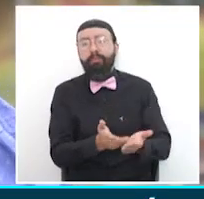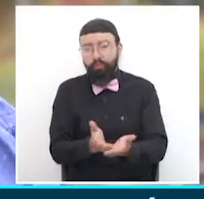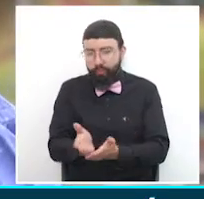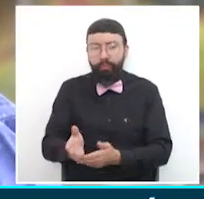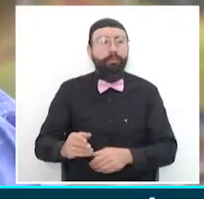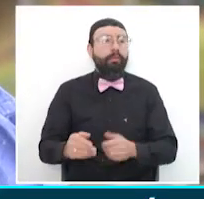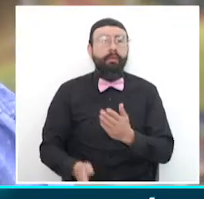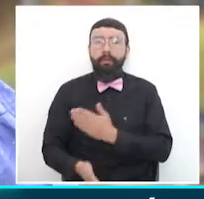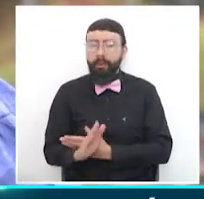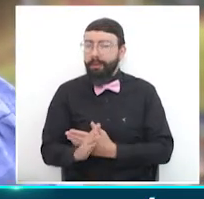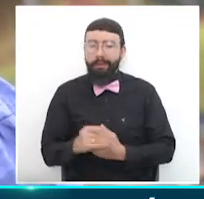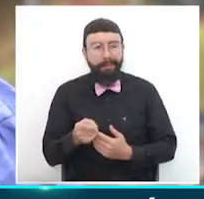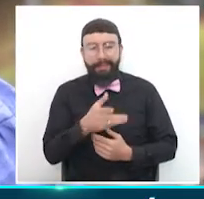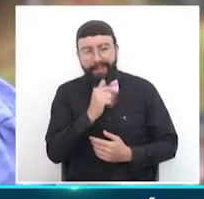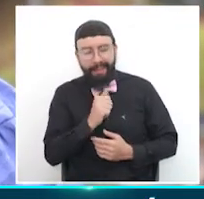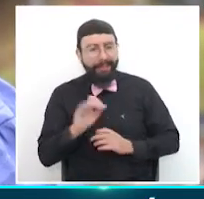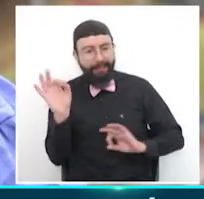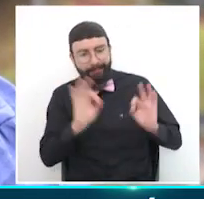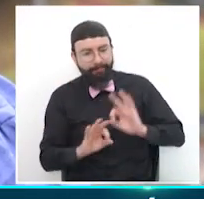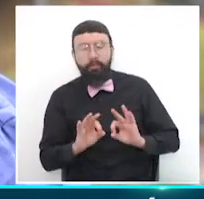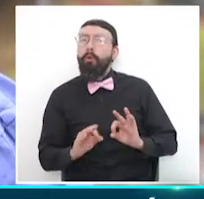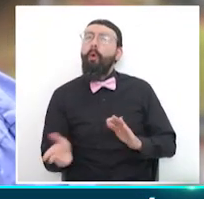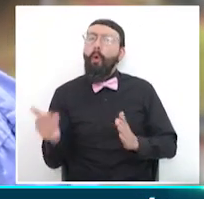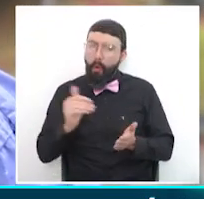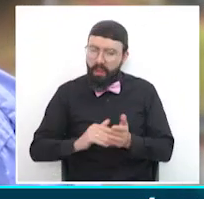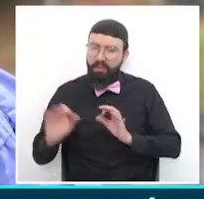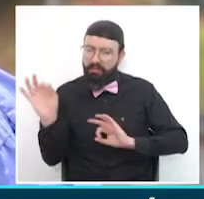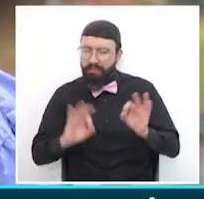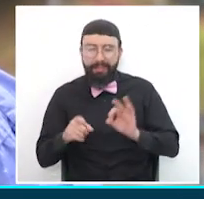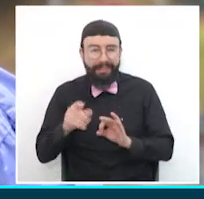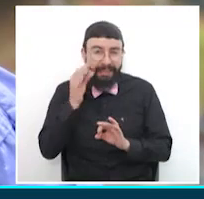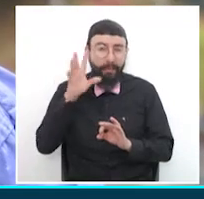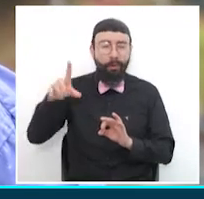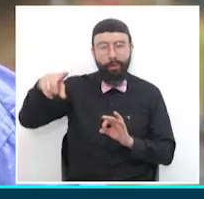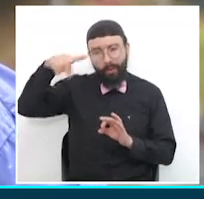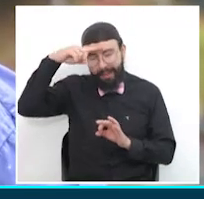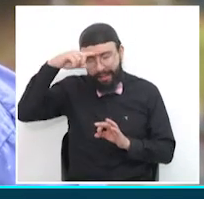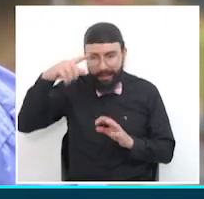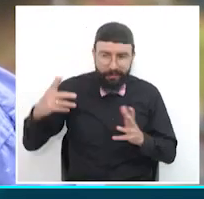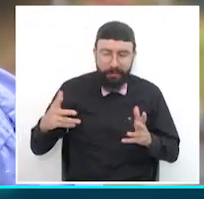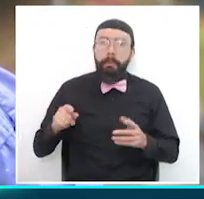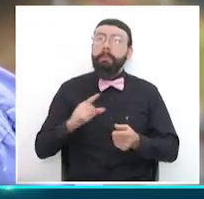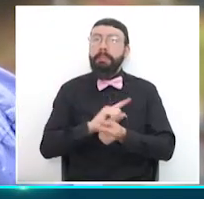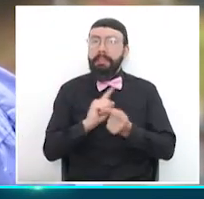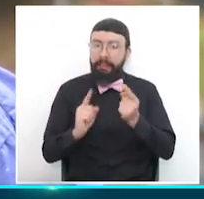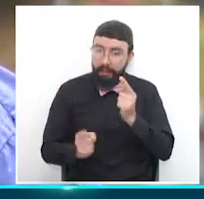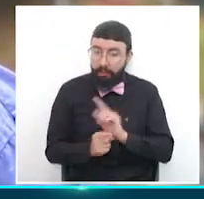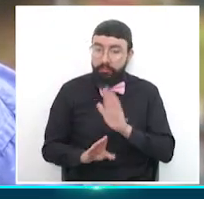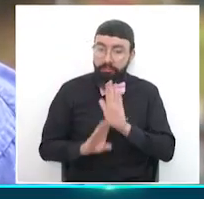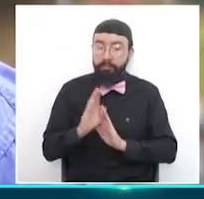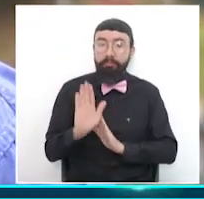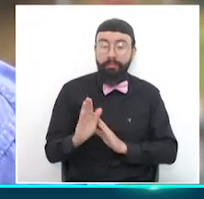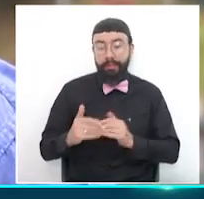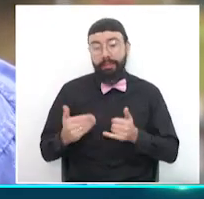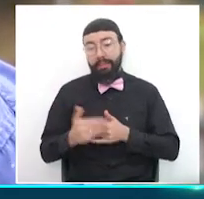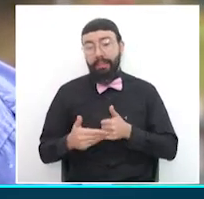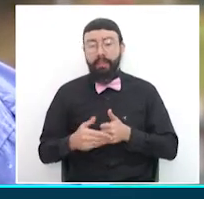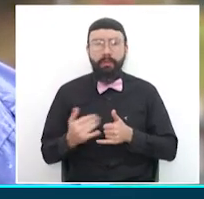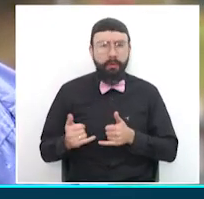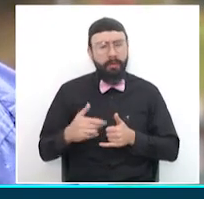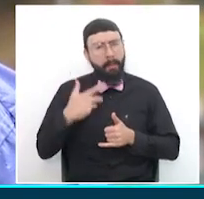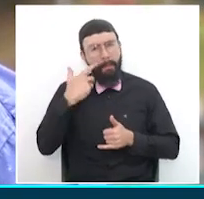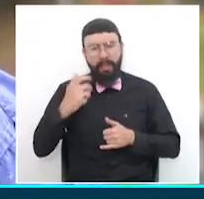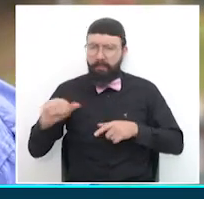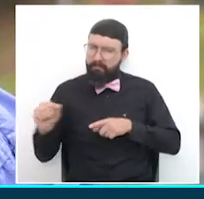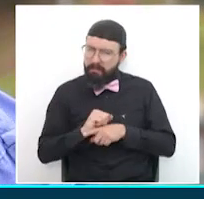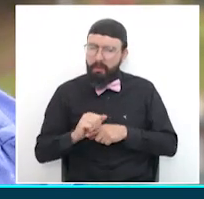reorganizar lo que no se hizo y lo que de pronto tuvo partes negativas. En realidad es cambiar la imagen de este deporte, mantenernos como el deporte más practicado en